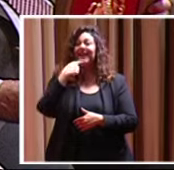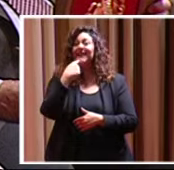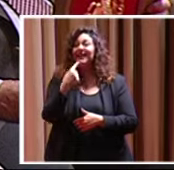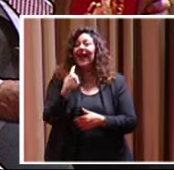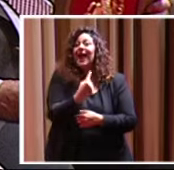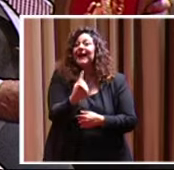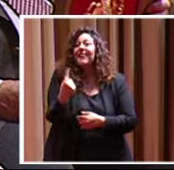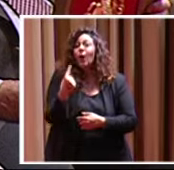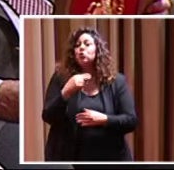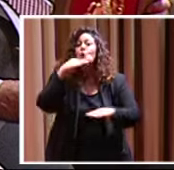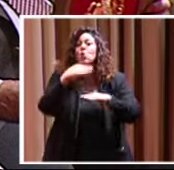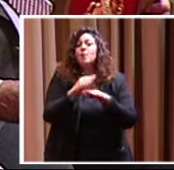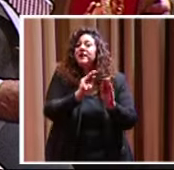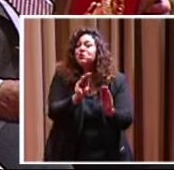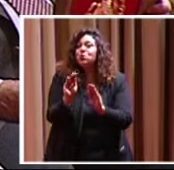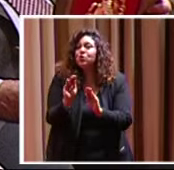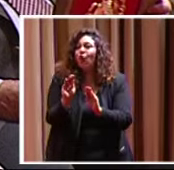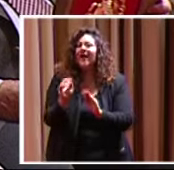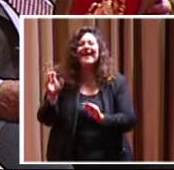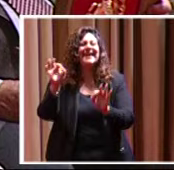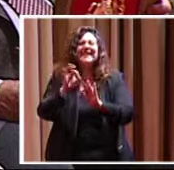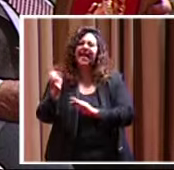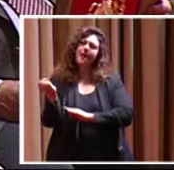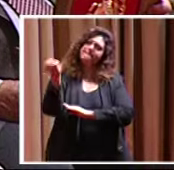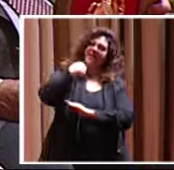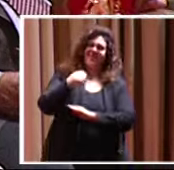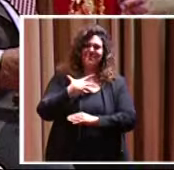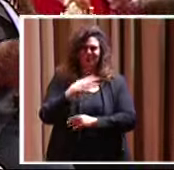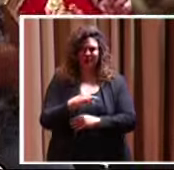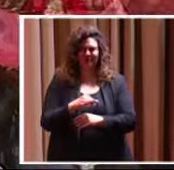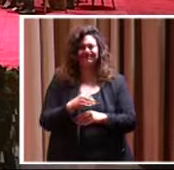uno su deber y nadie nos vencerá. Muchas gracias.